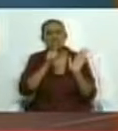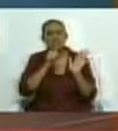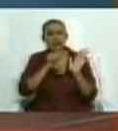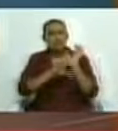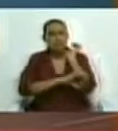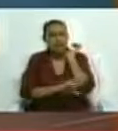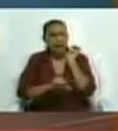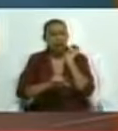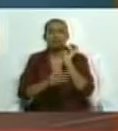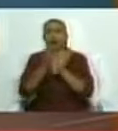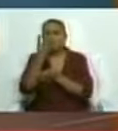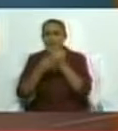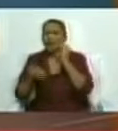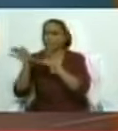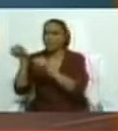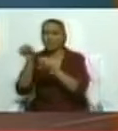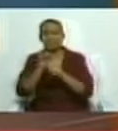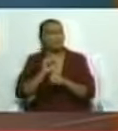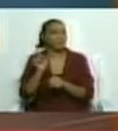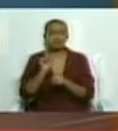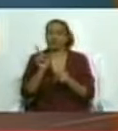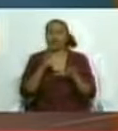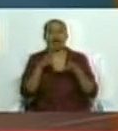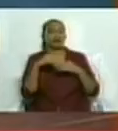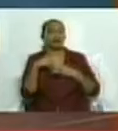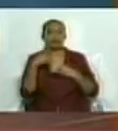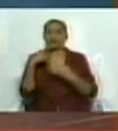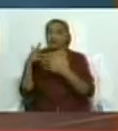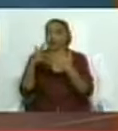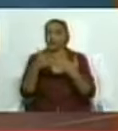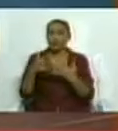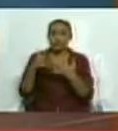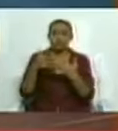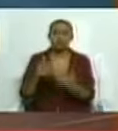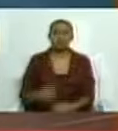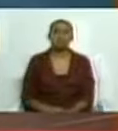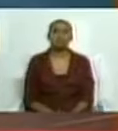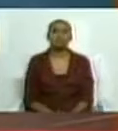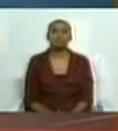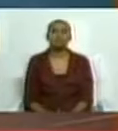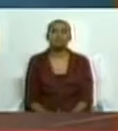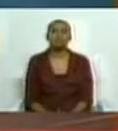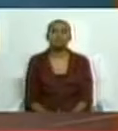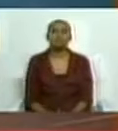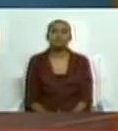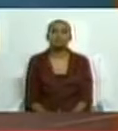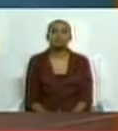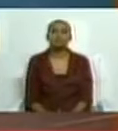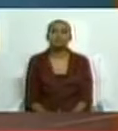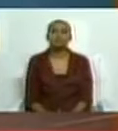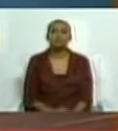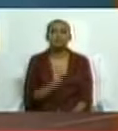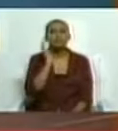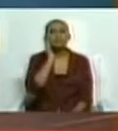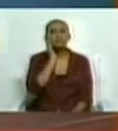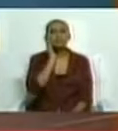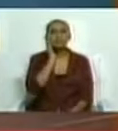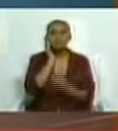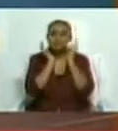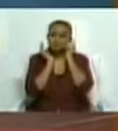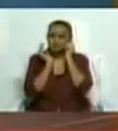Europa es fluida y altamente fructífera así ocurre voy a mencionar algunos países importantes de Europa con